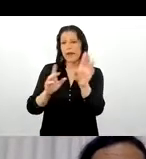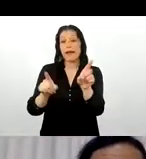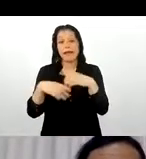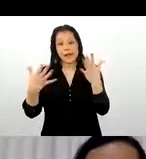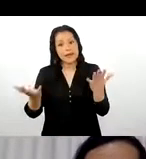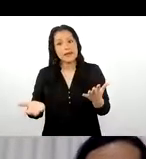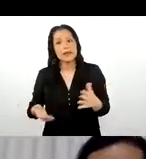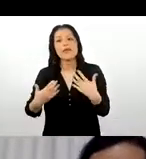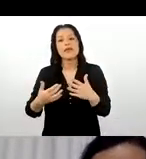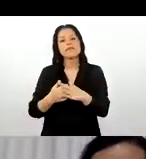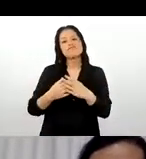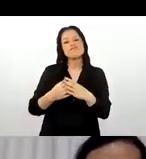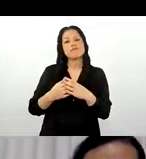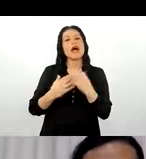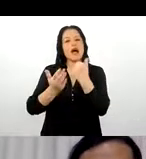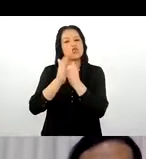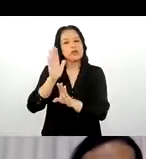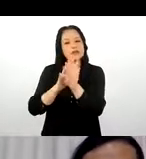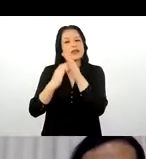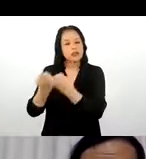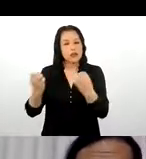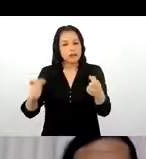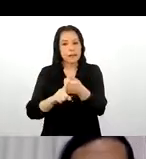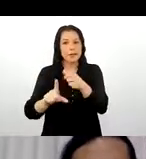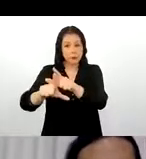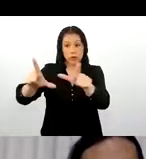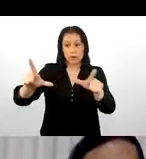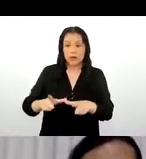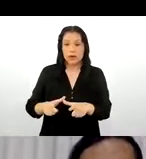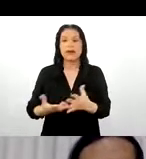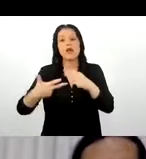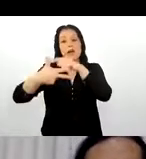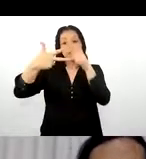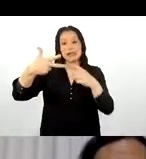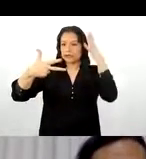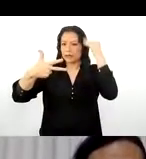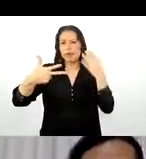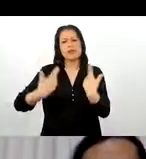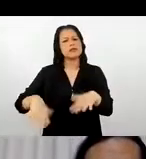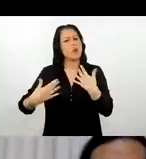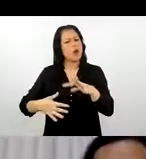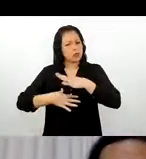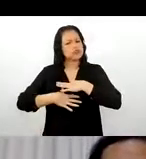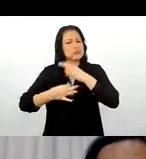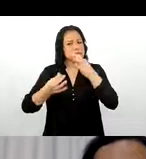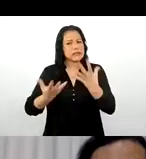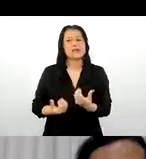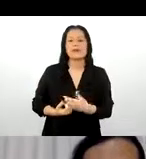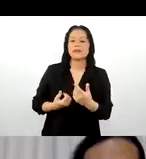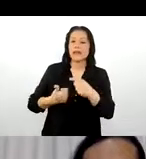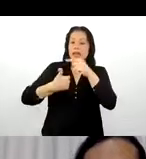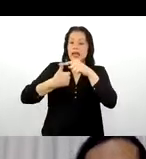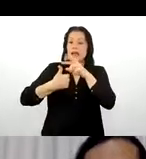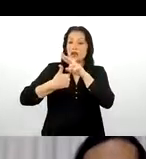pues dinamiza la economía en la comunidad, ¿no? Entonces, estas son 3 experiencias muy, muy interesantes. Tierra de los Yachaks en el Valle